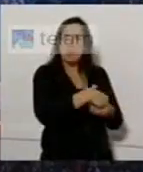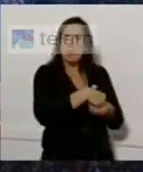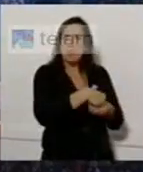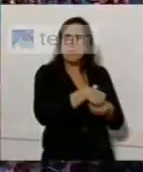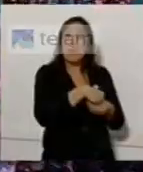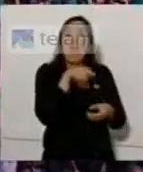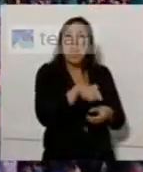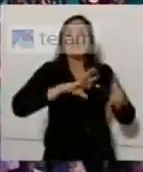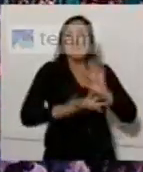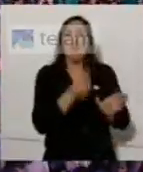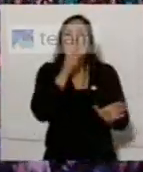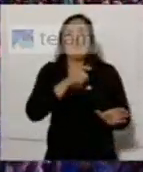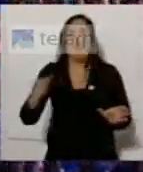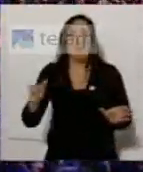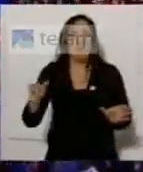porque